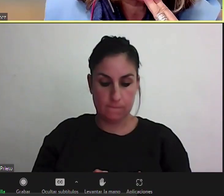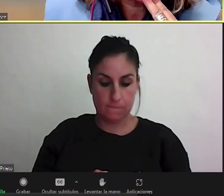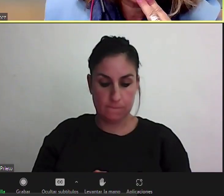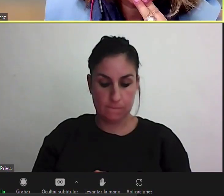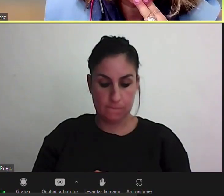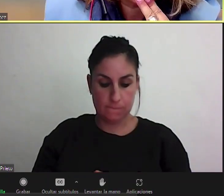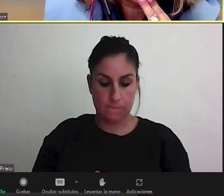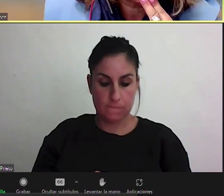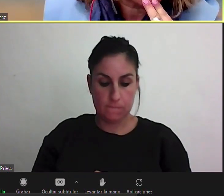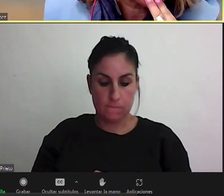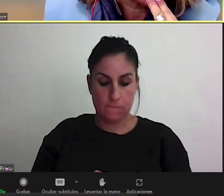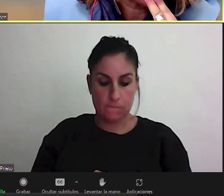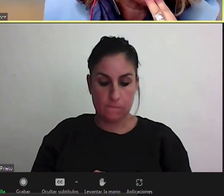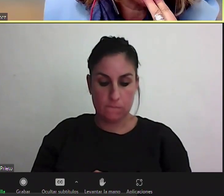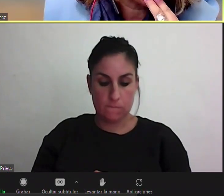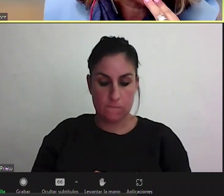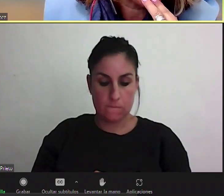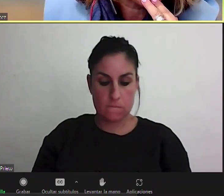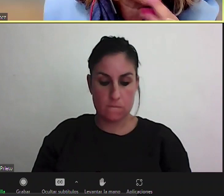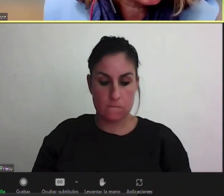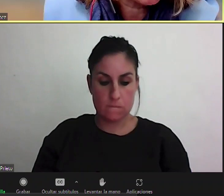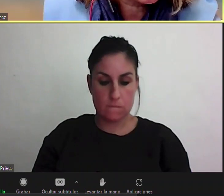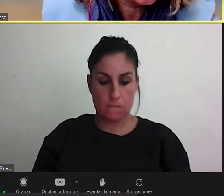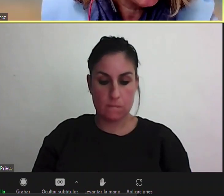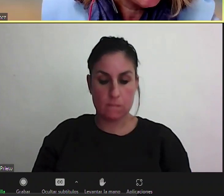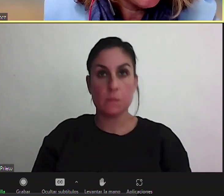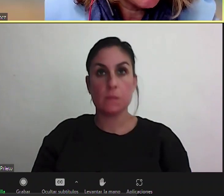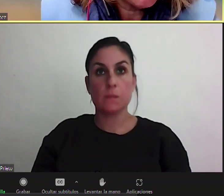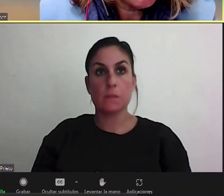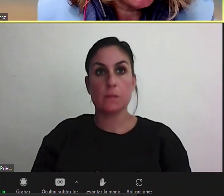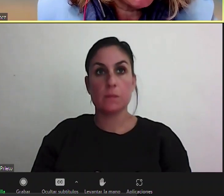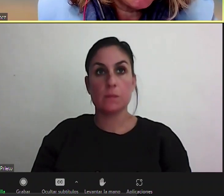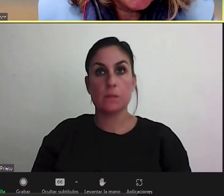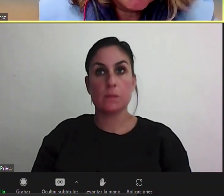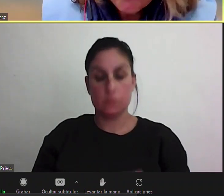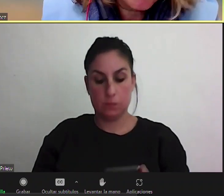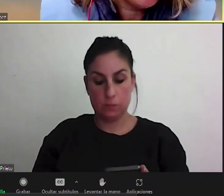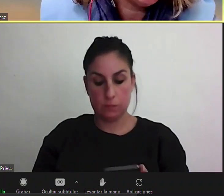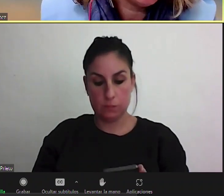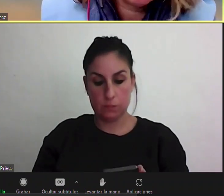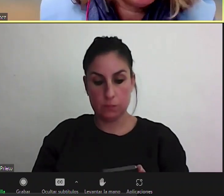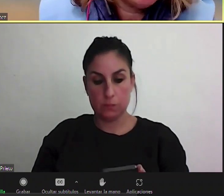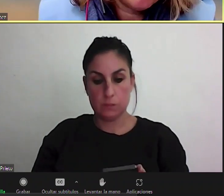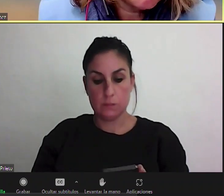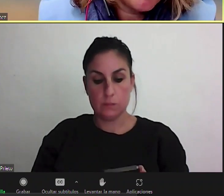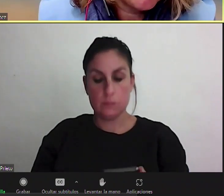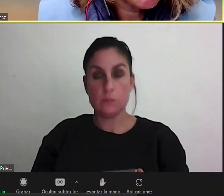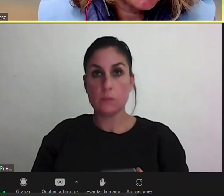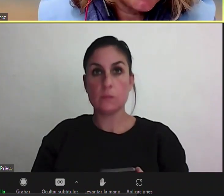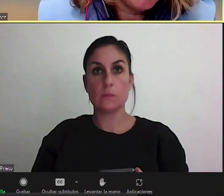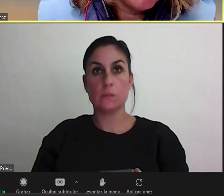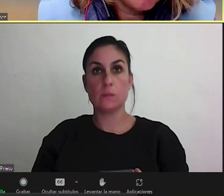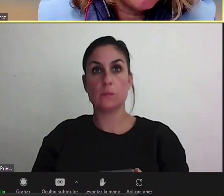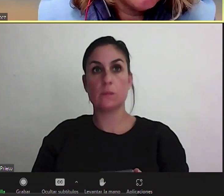Si queréis, como ya son y 37, Luis, empezamos, y vas comentando la jornada y ya vamos a dar